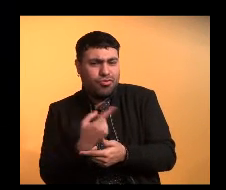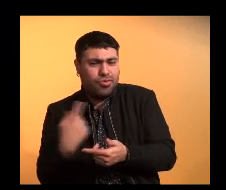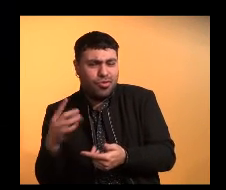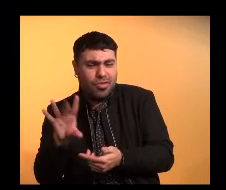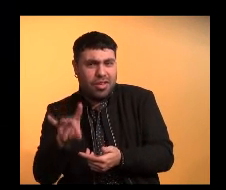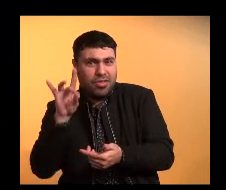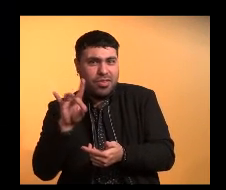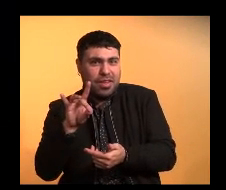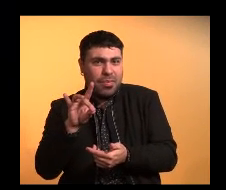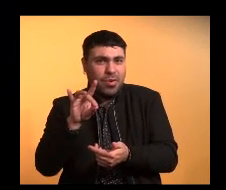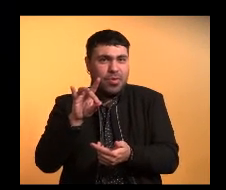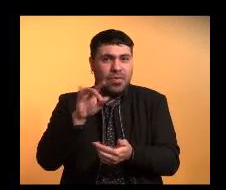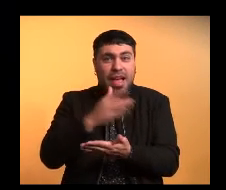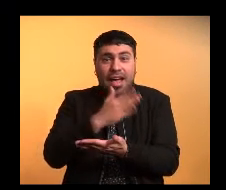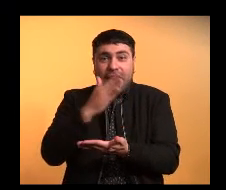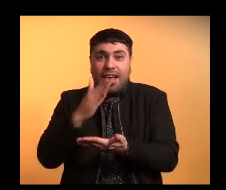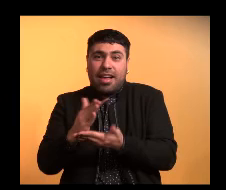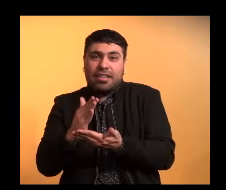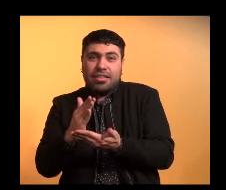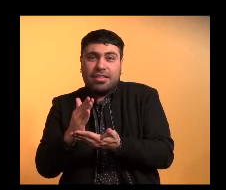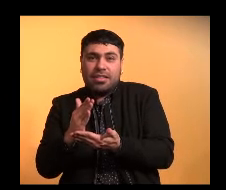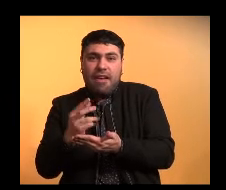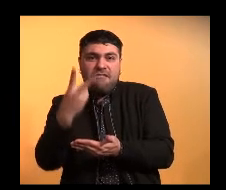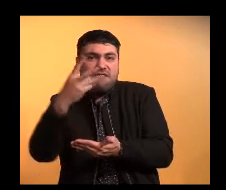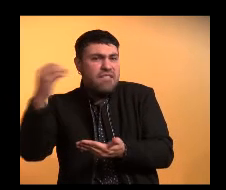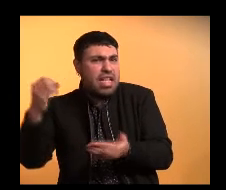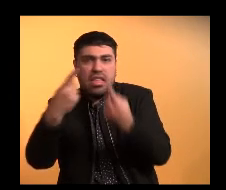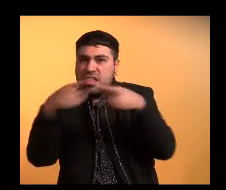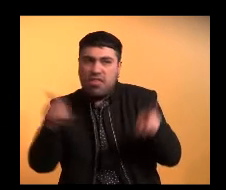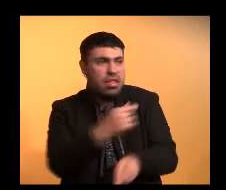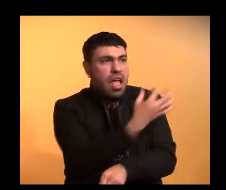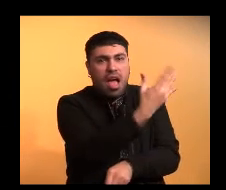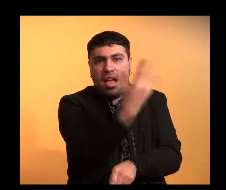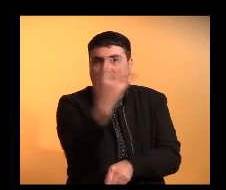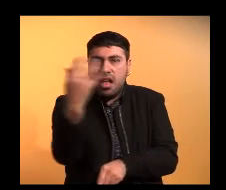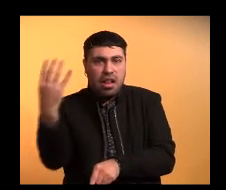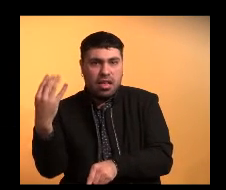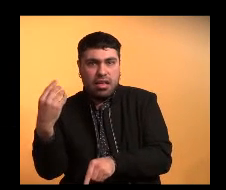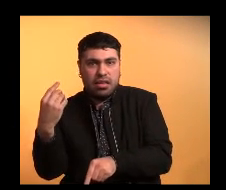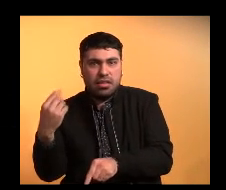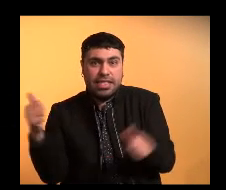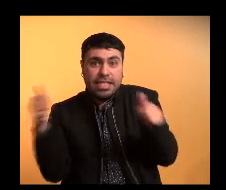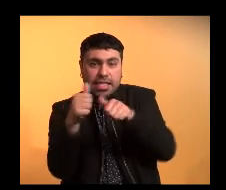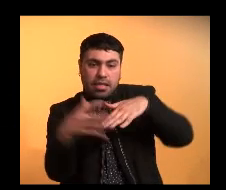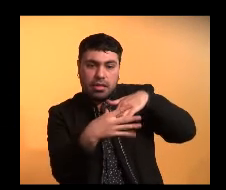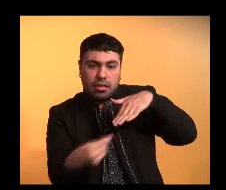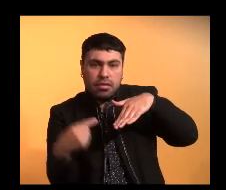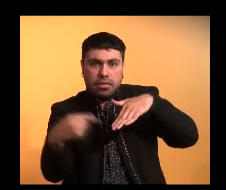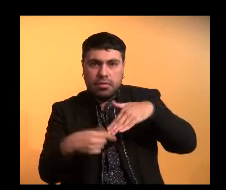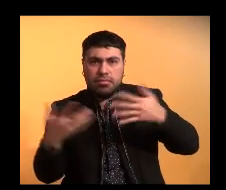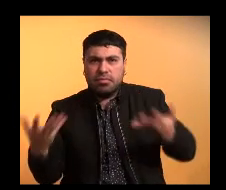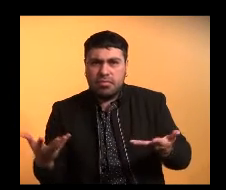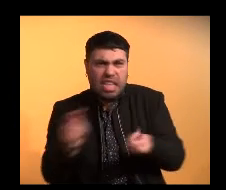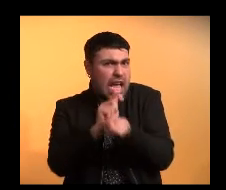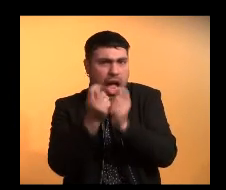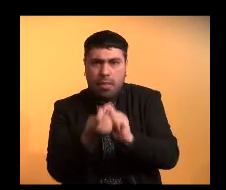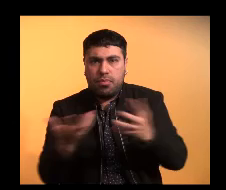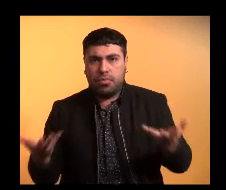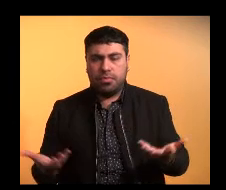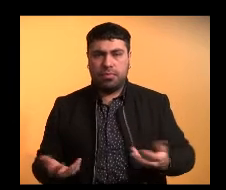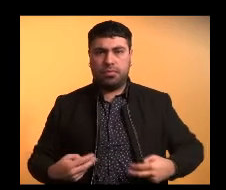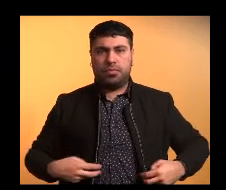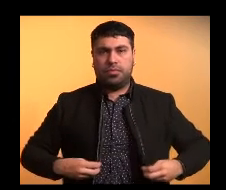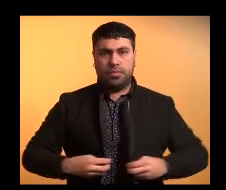hemos encontrado hasta cerca de 20 especies de algas flotando en Antártica. Y algunas de esas especies flotando que